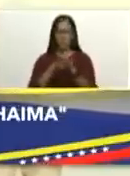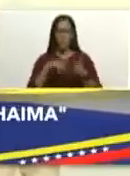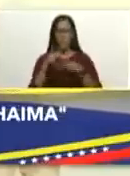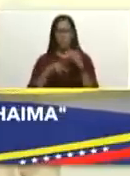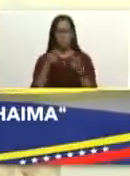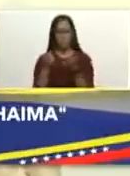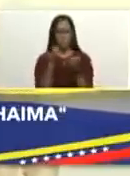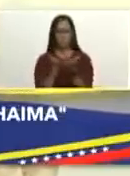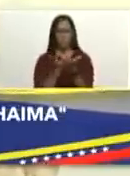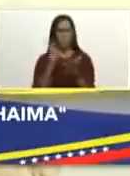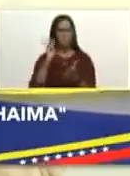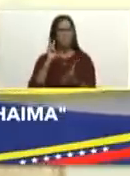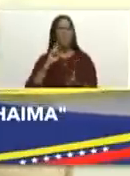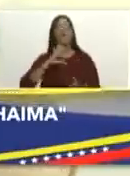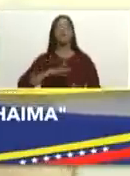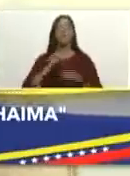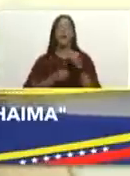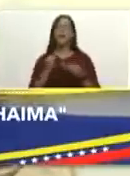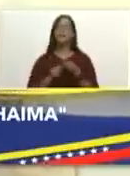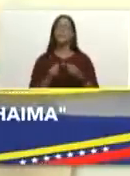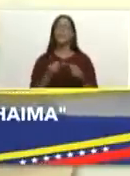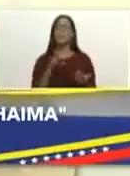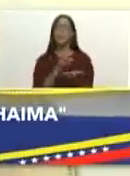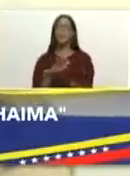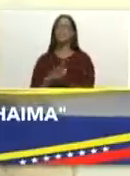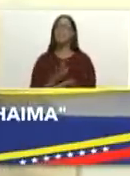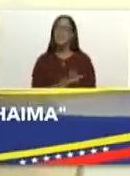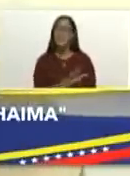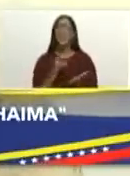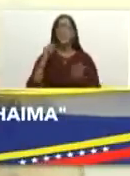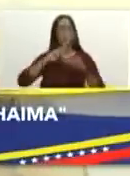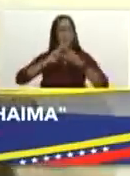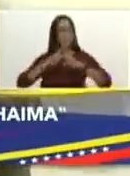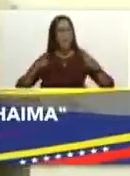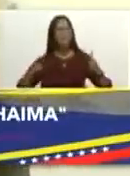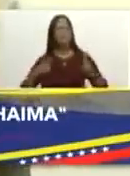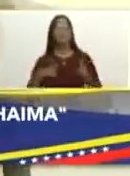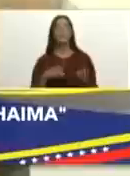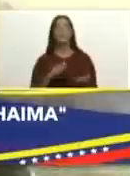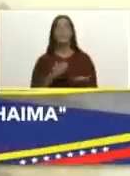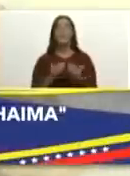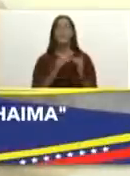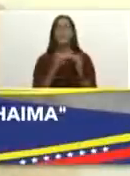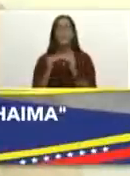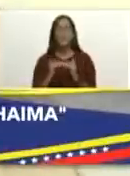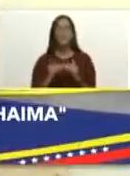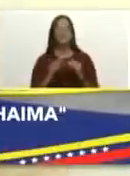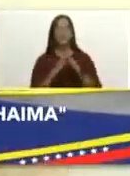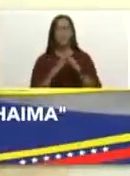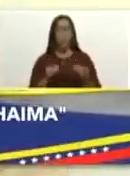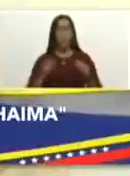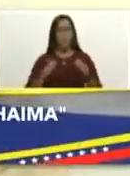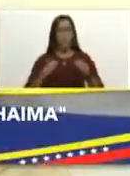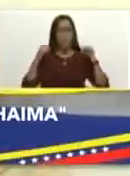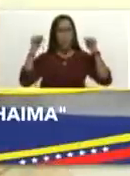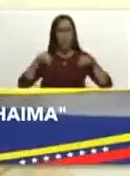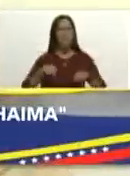económico de Venezuela, lo estamos haciendo por la estabilidad, por la paz, por el bienestar de todos los que vivimos en este